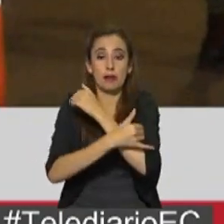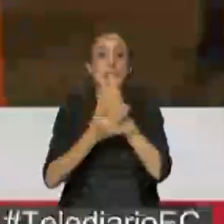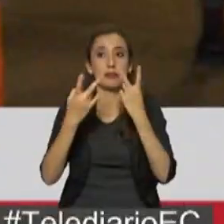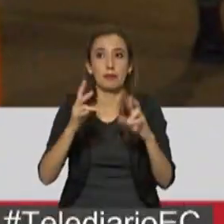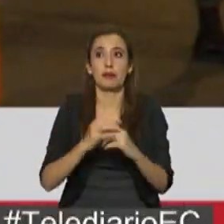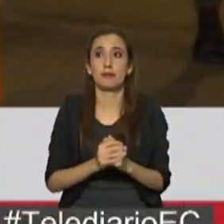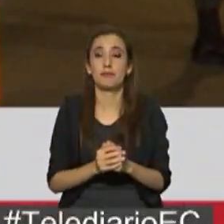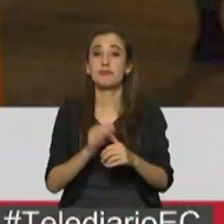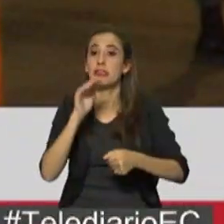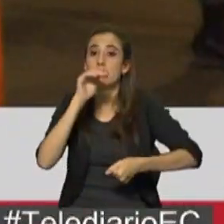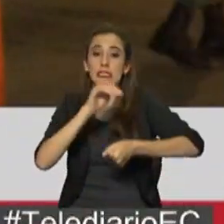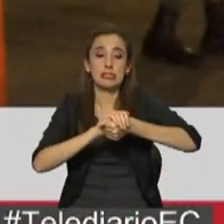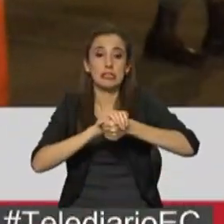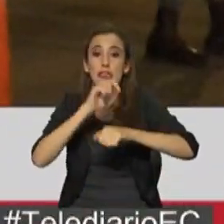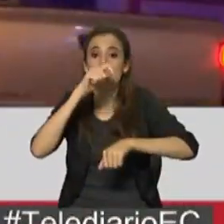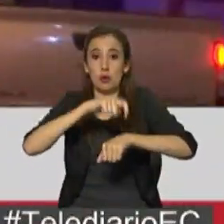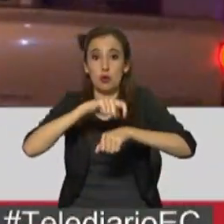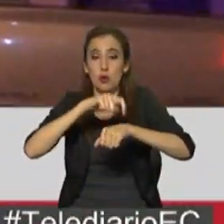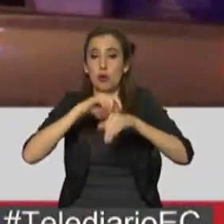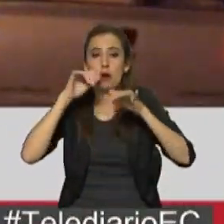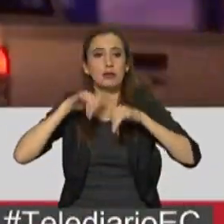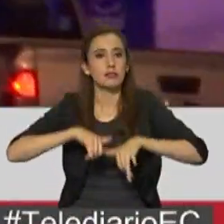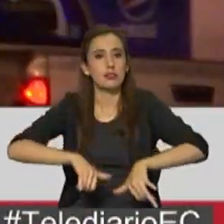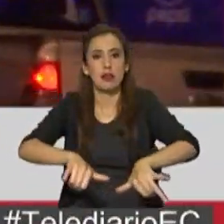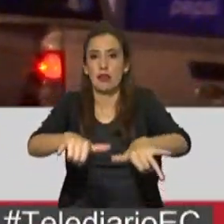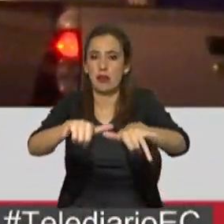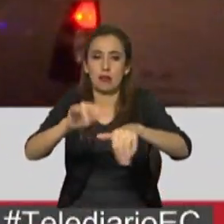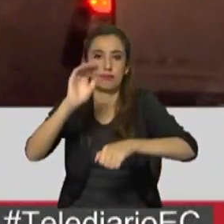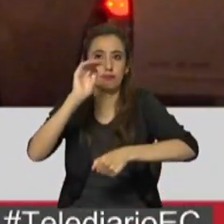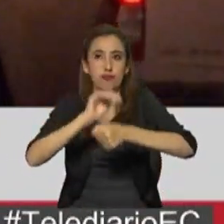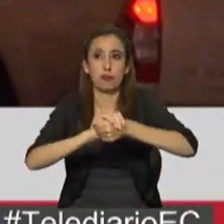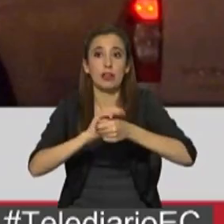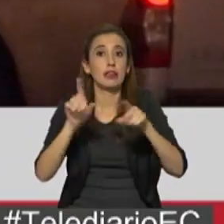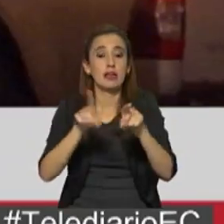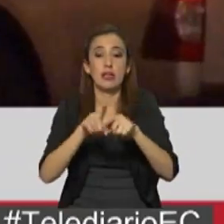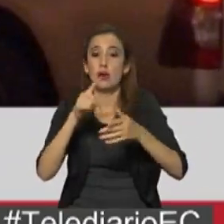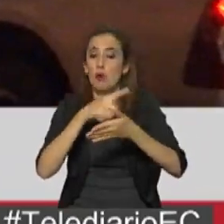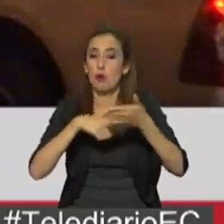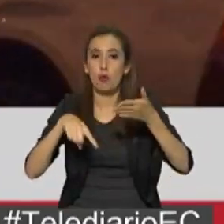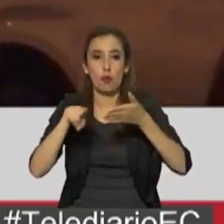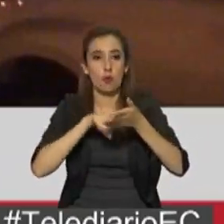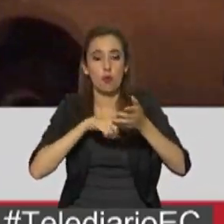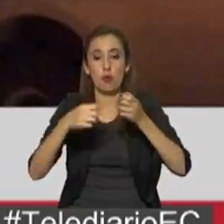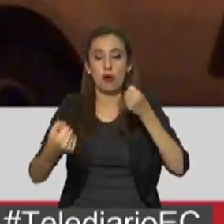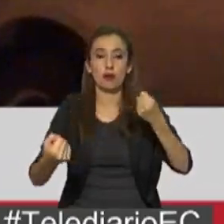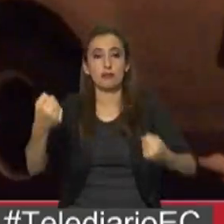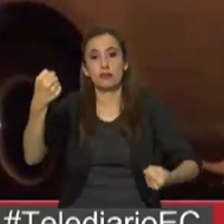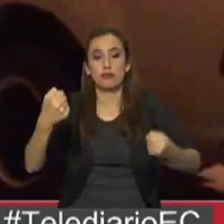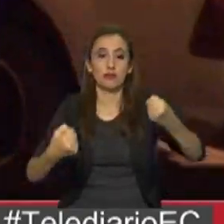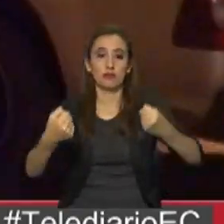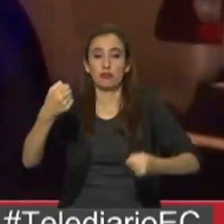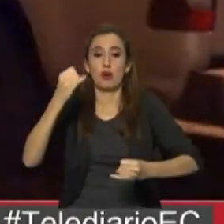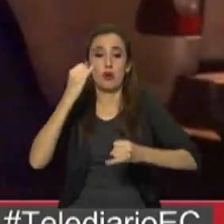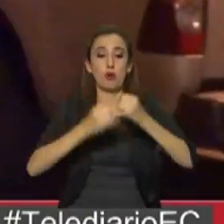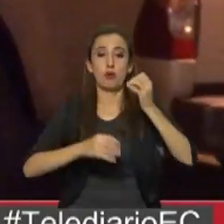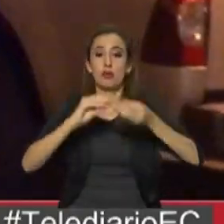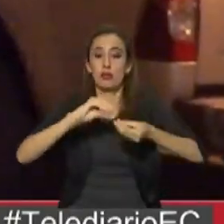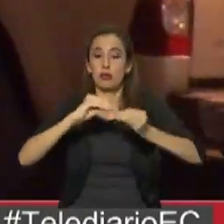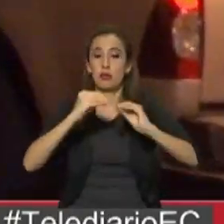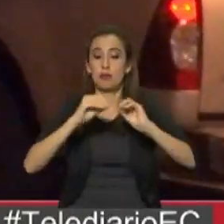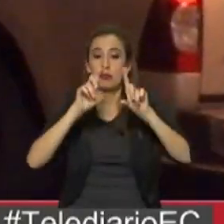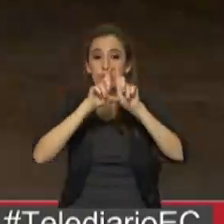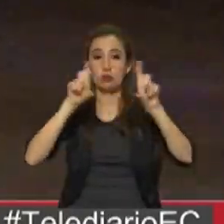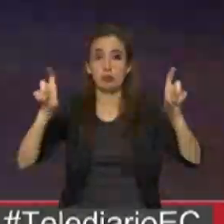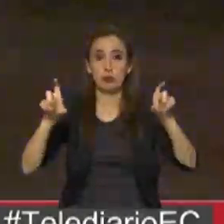horario de los toques de queda se mantiene y de la misma manera la restricción de circulación vehicular sobre la base del último número de la placa de su